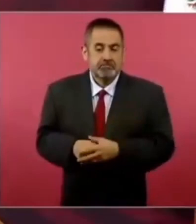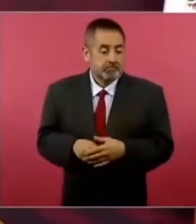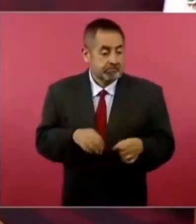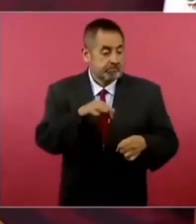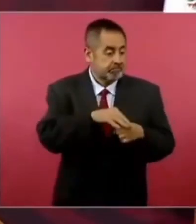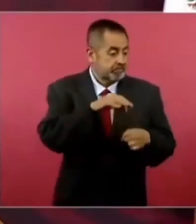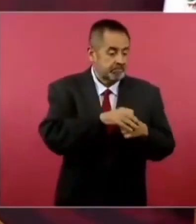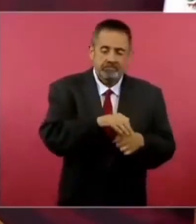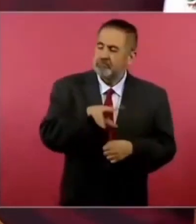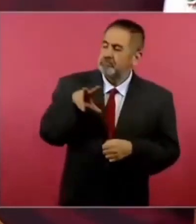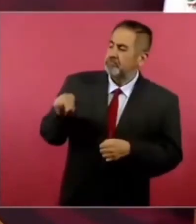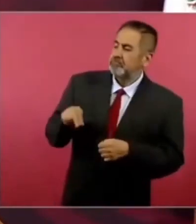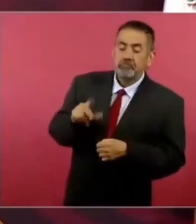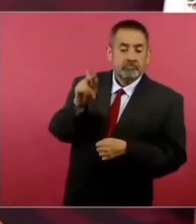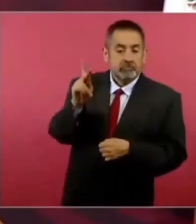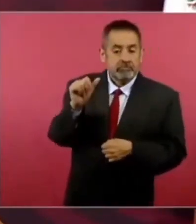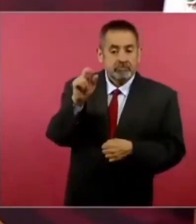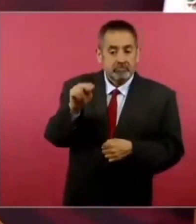votaron en contra,